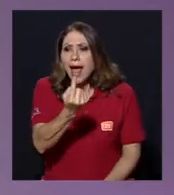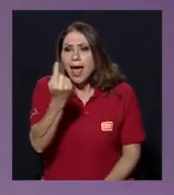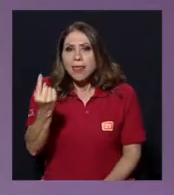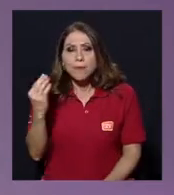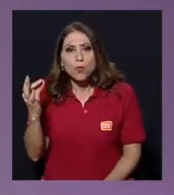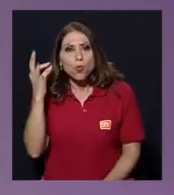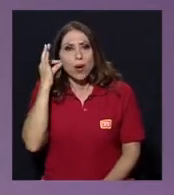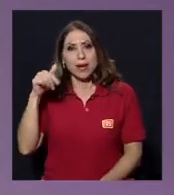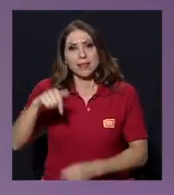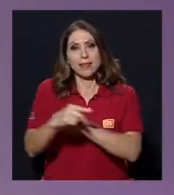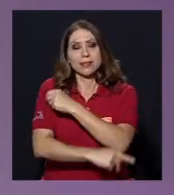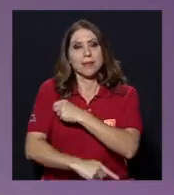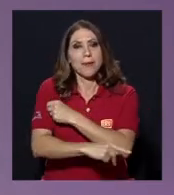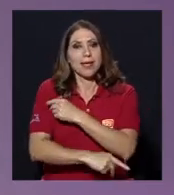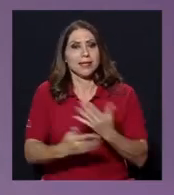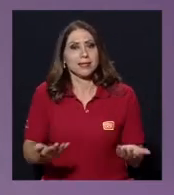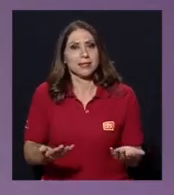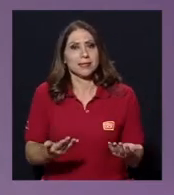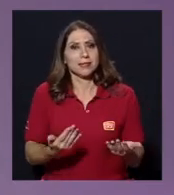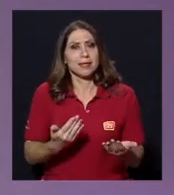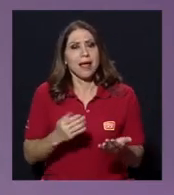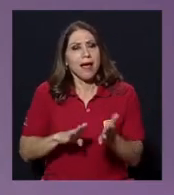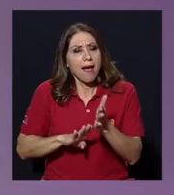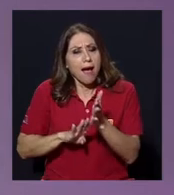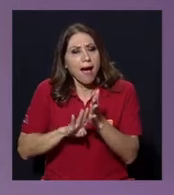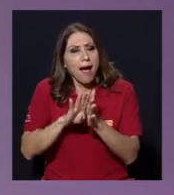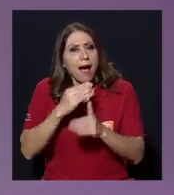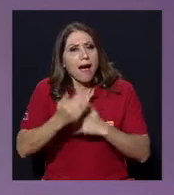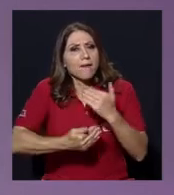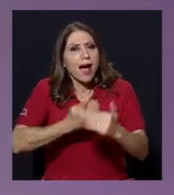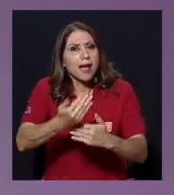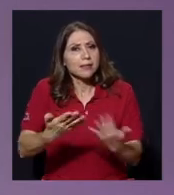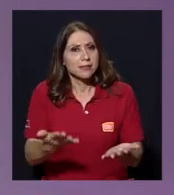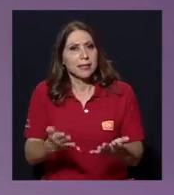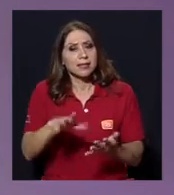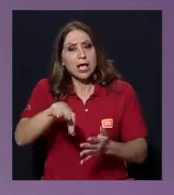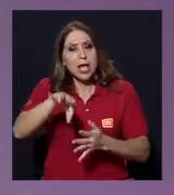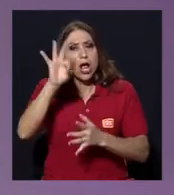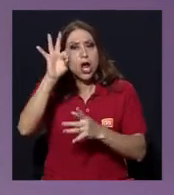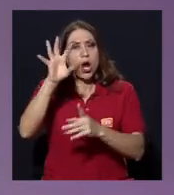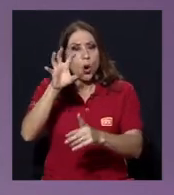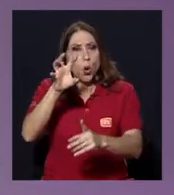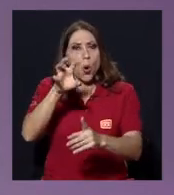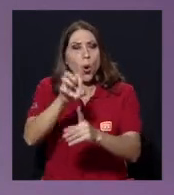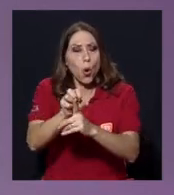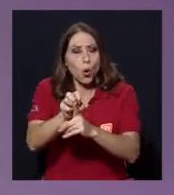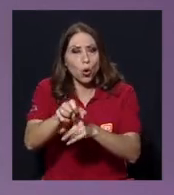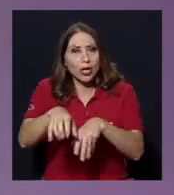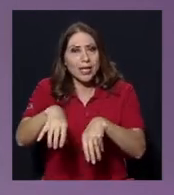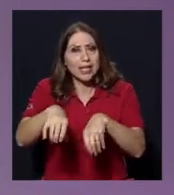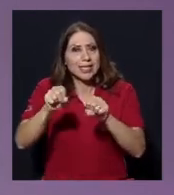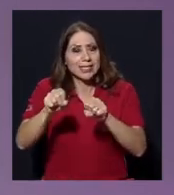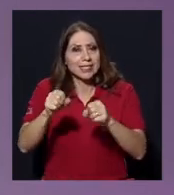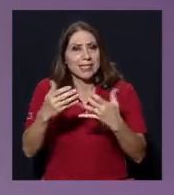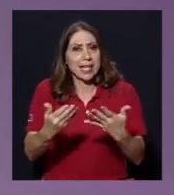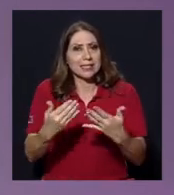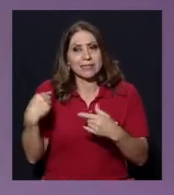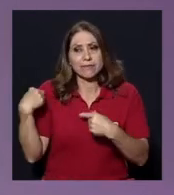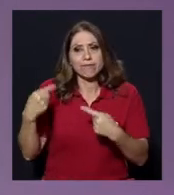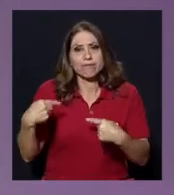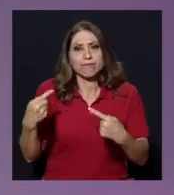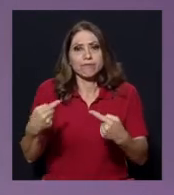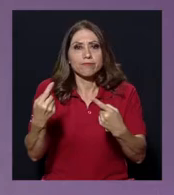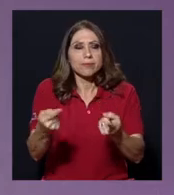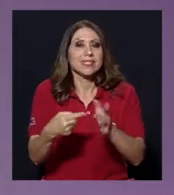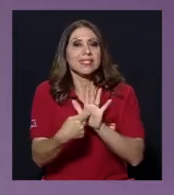mujer de este país, ¿cómo se expresan esos avances, esas conquistas que hemos ido logrando